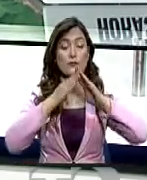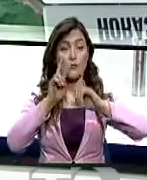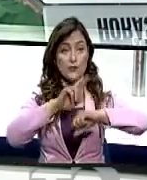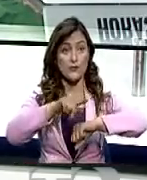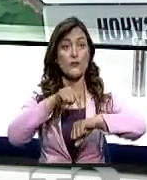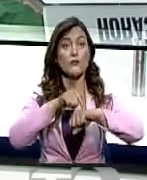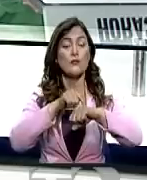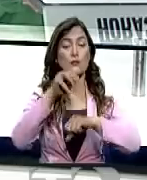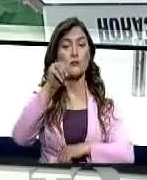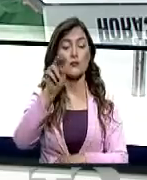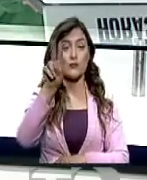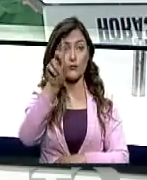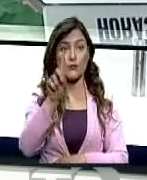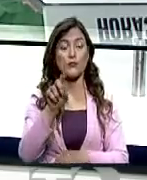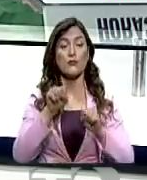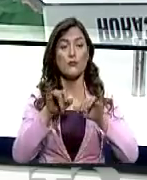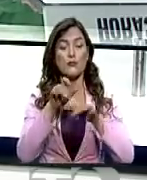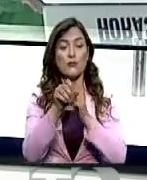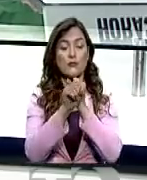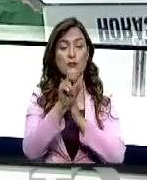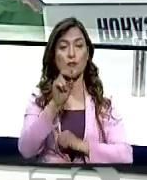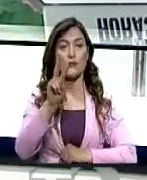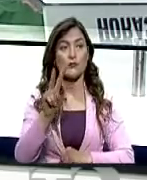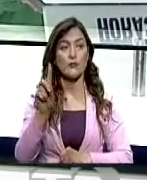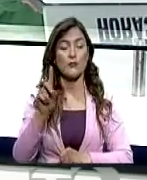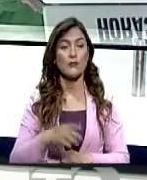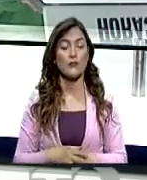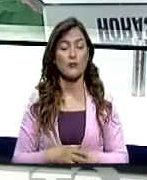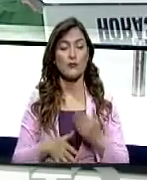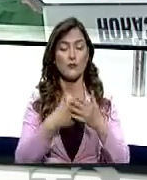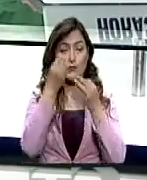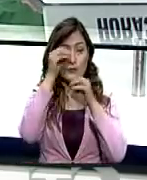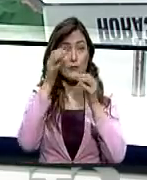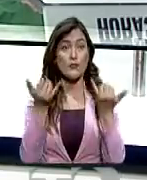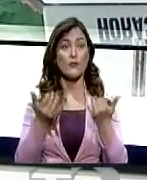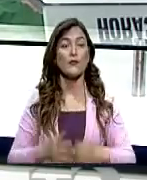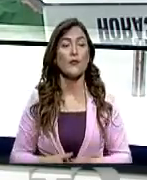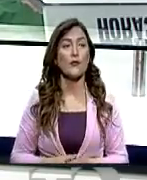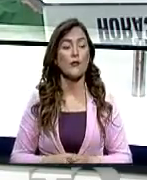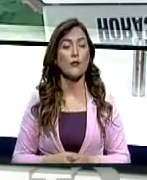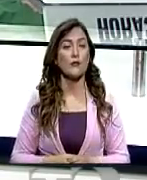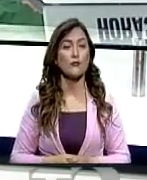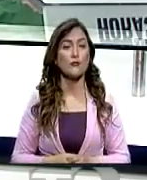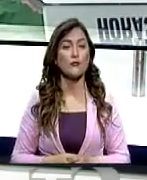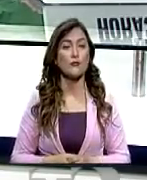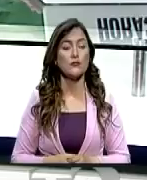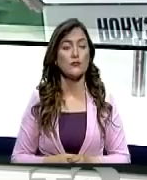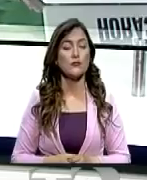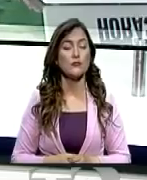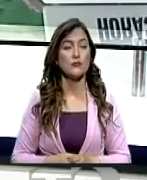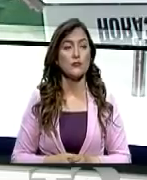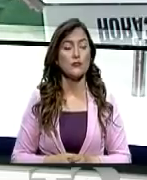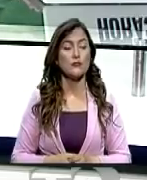21 de septiembre de 2021. Estamos listas para contar todo lo acontecido hasta esta hora. ¿Qué tal, Lisa? ¿Cómo estás? Buen día. Listos, como todas